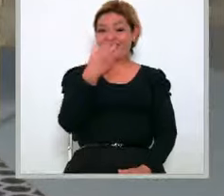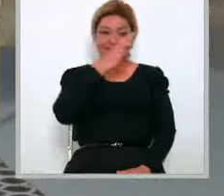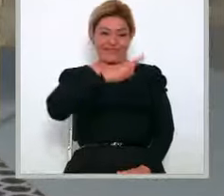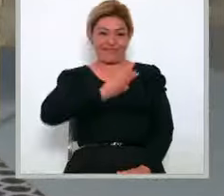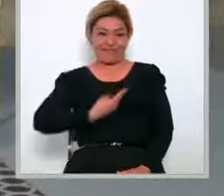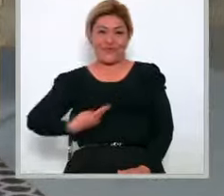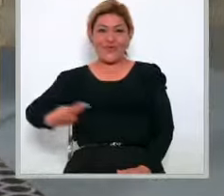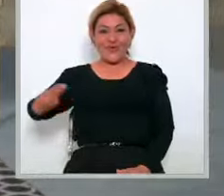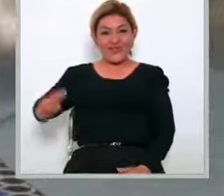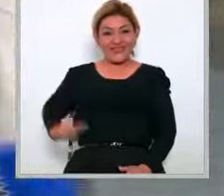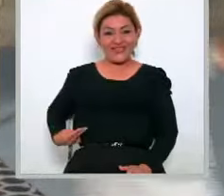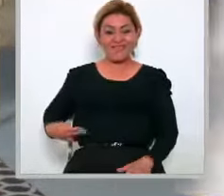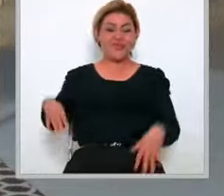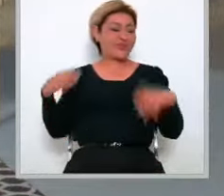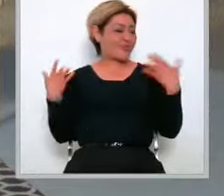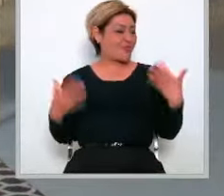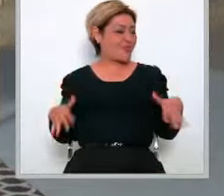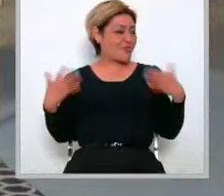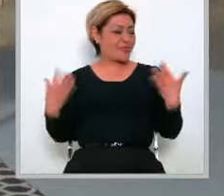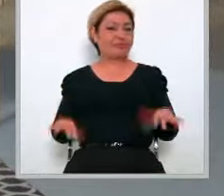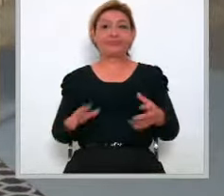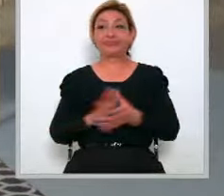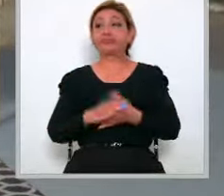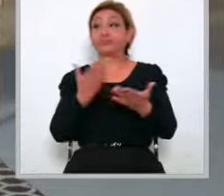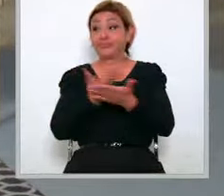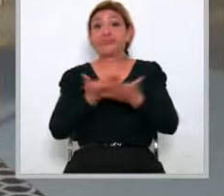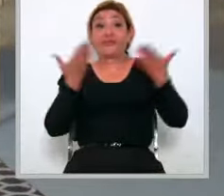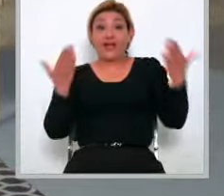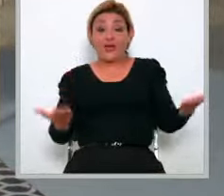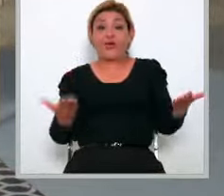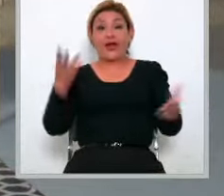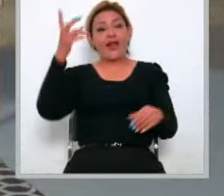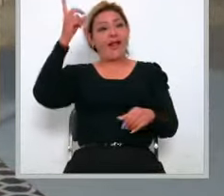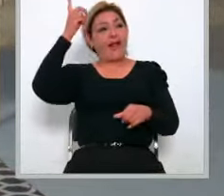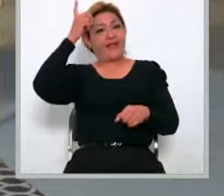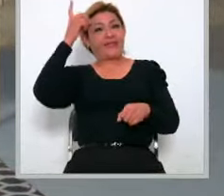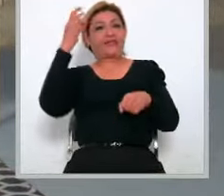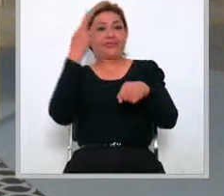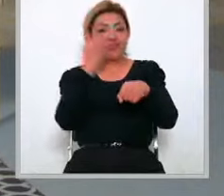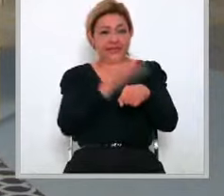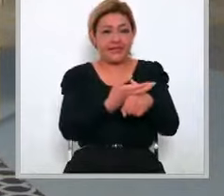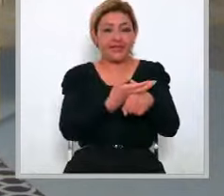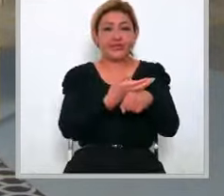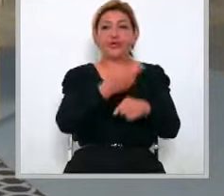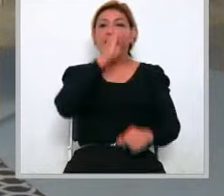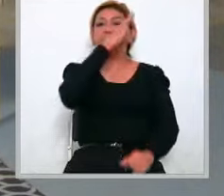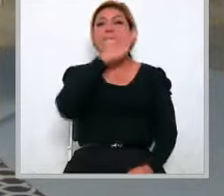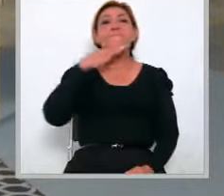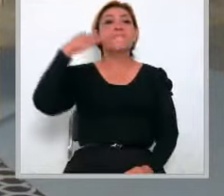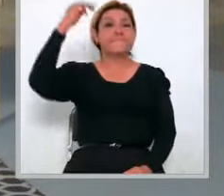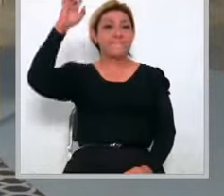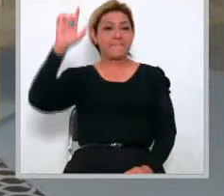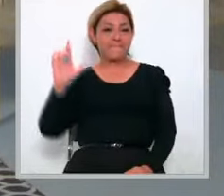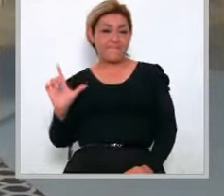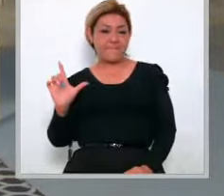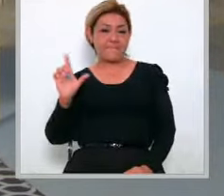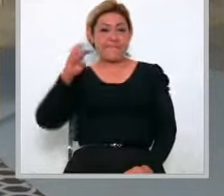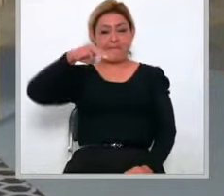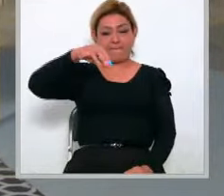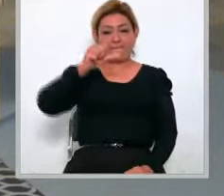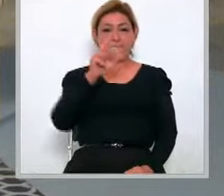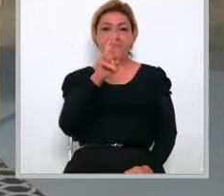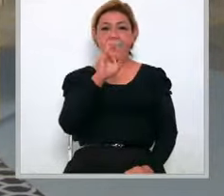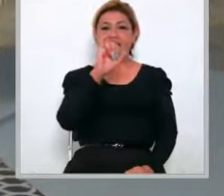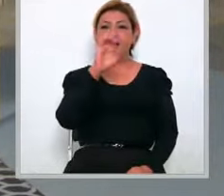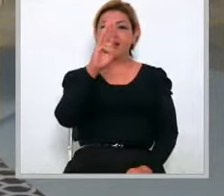en esta ocasión, Sofi, a la directora general del sistema DIF Oaxaca. Ella es Maribel Graciela Salinas Velasco. ¿Cómo está, directora? Hola, buenas